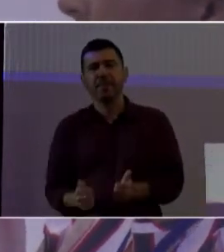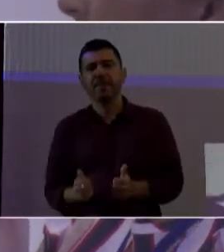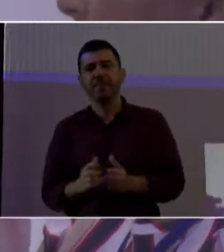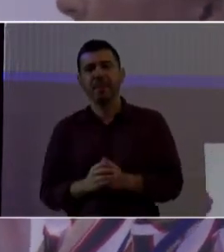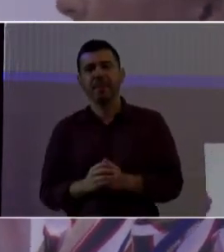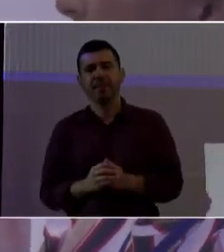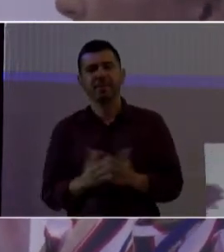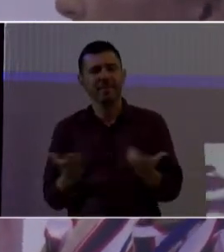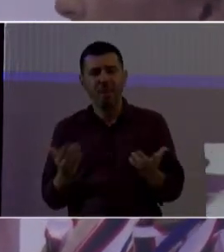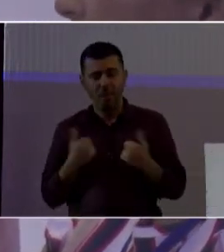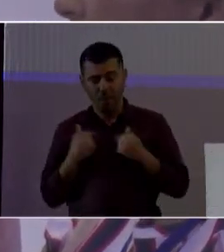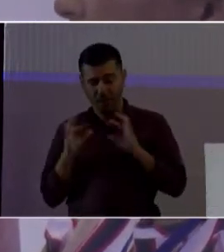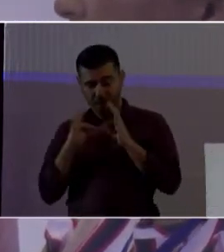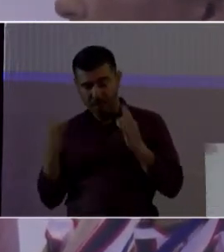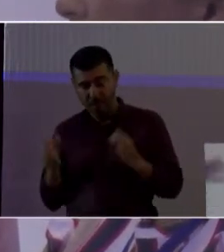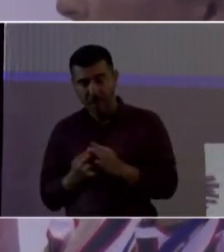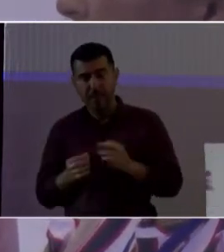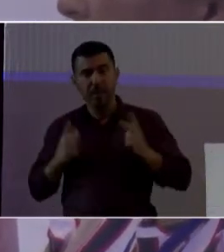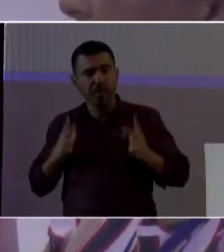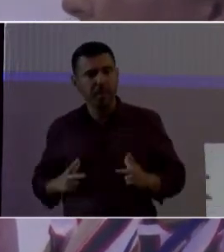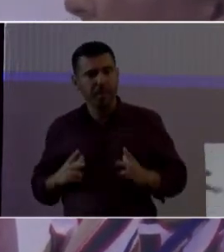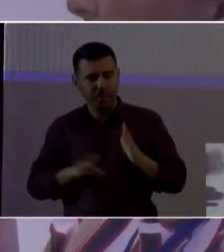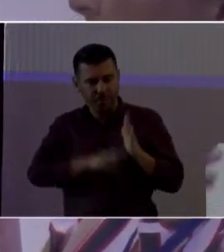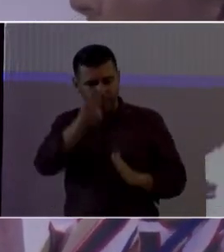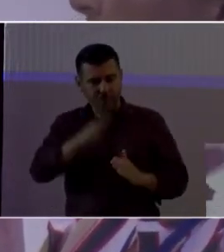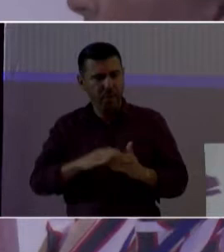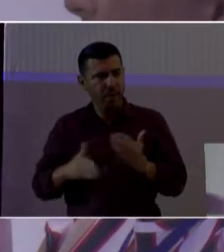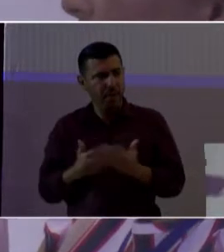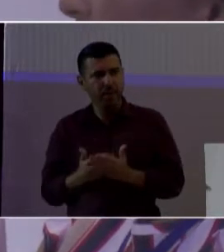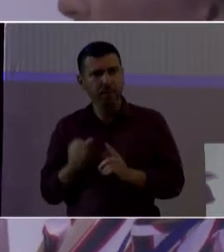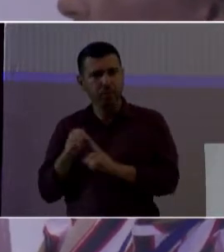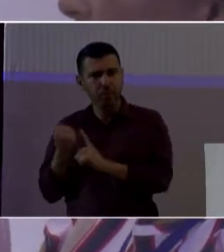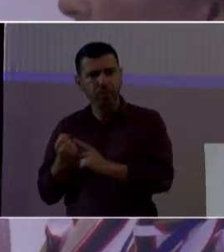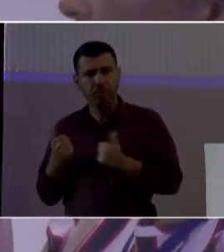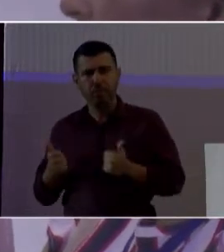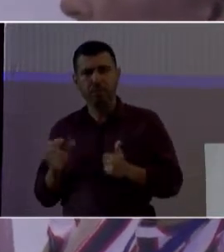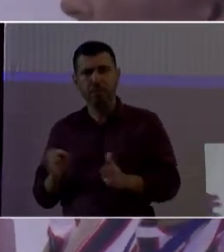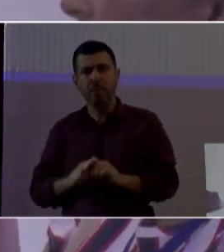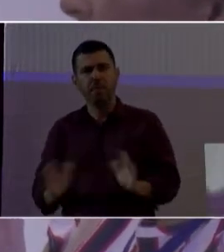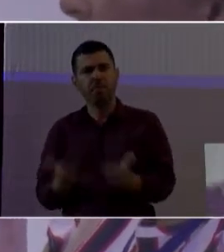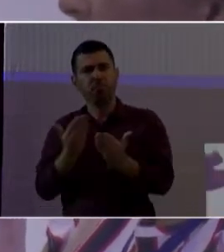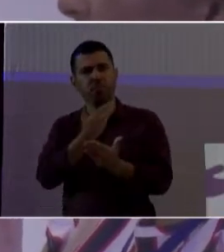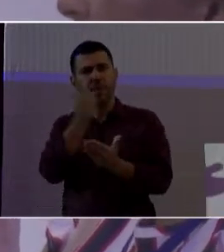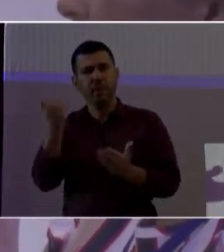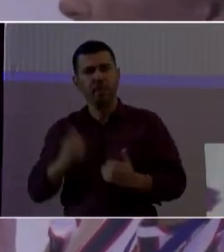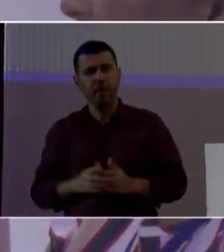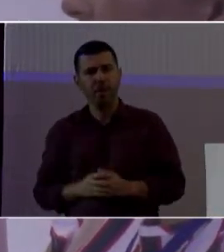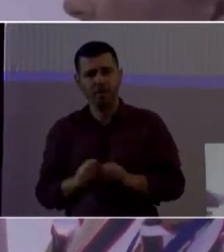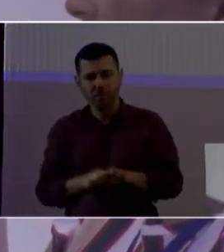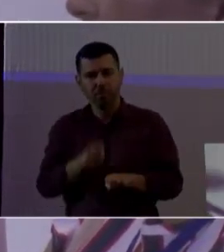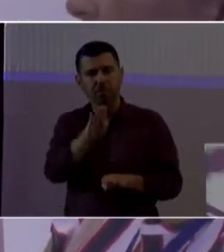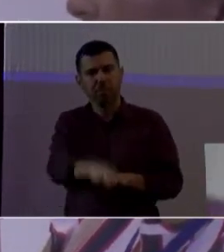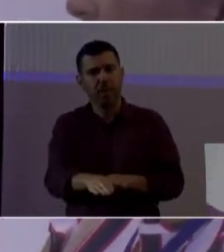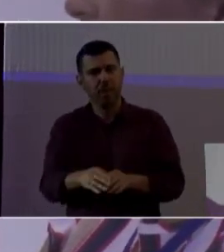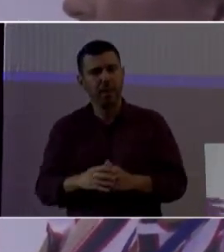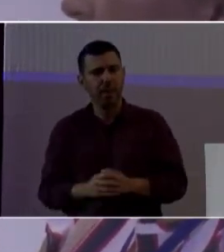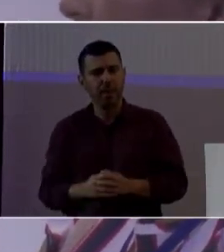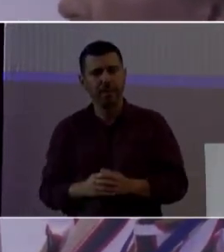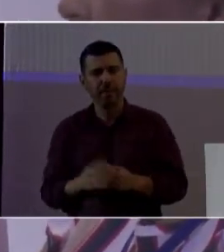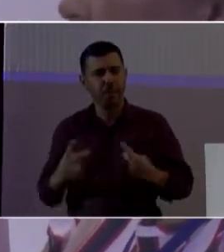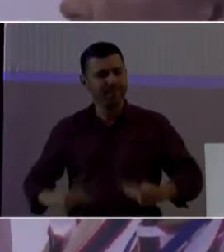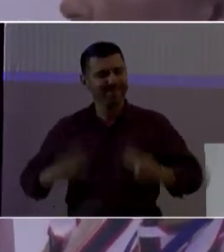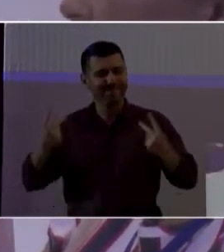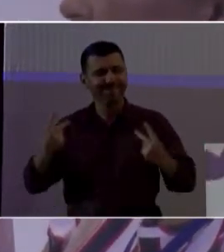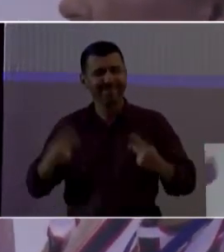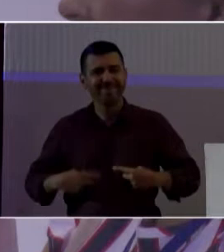familiar, y empezar obviamente de la mejor manera, digamos, que su etapa de vida formal en la